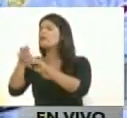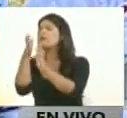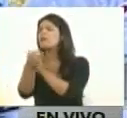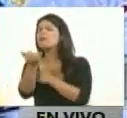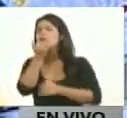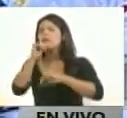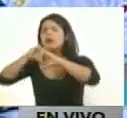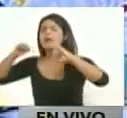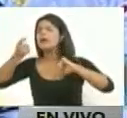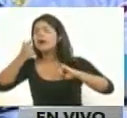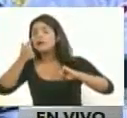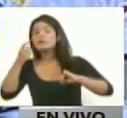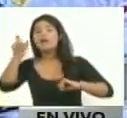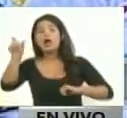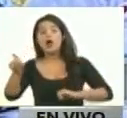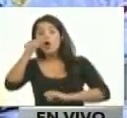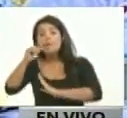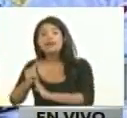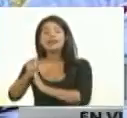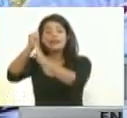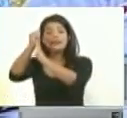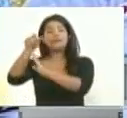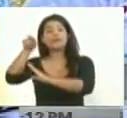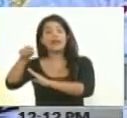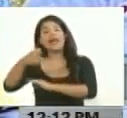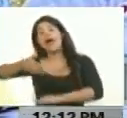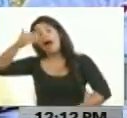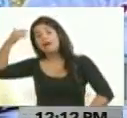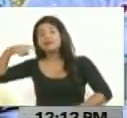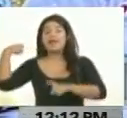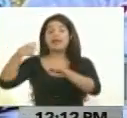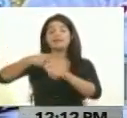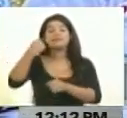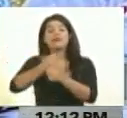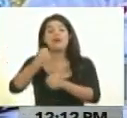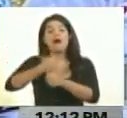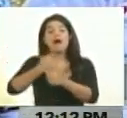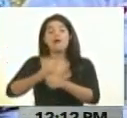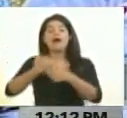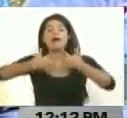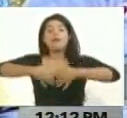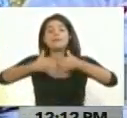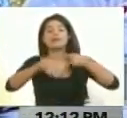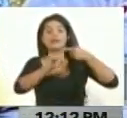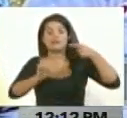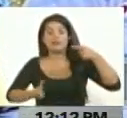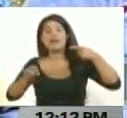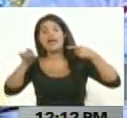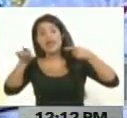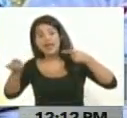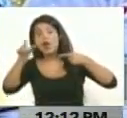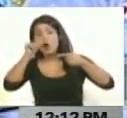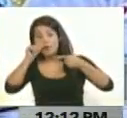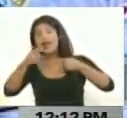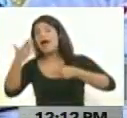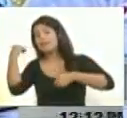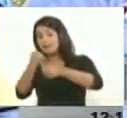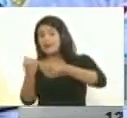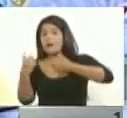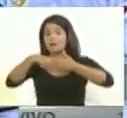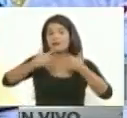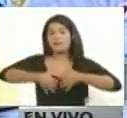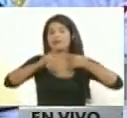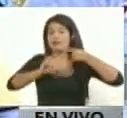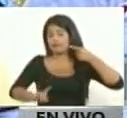este líder, un ex trabajador de Corpoelec, que es militante de este partido, que de la MUT, que es